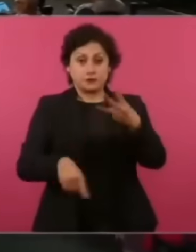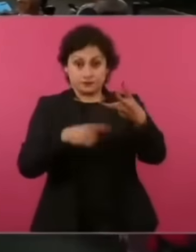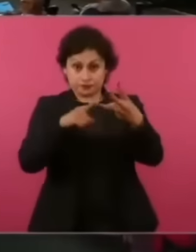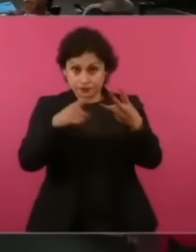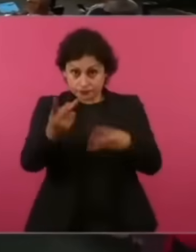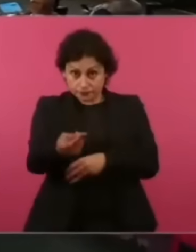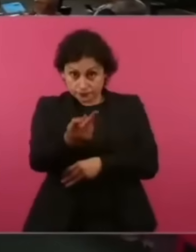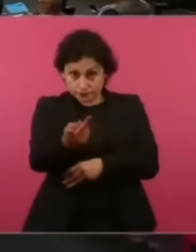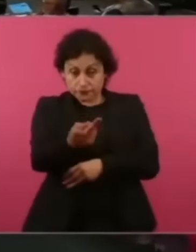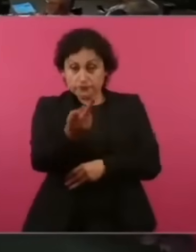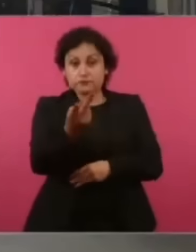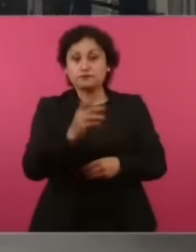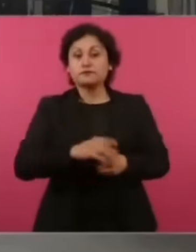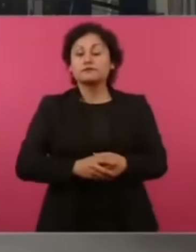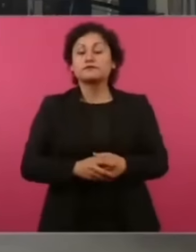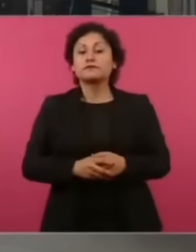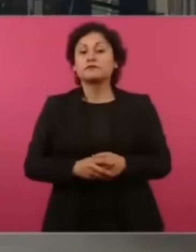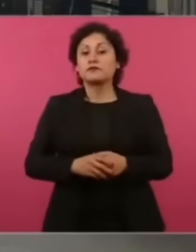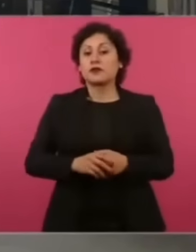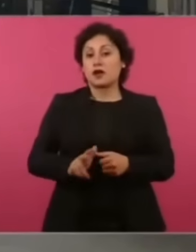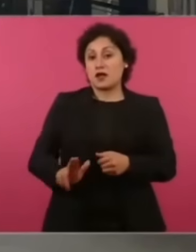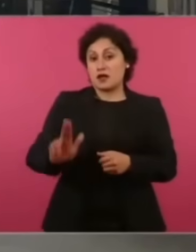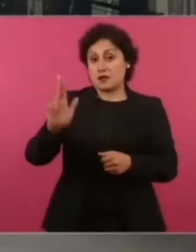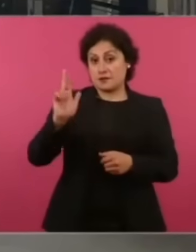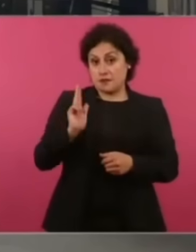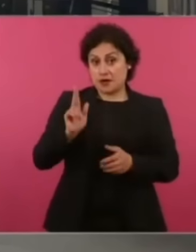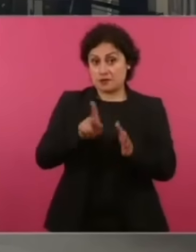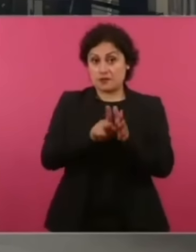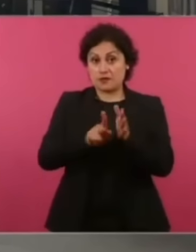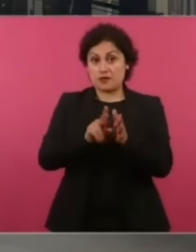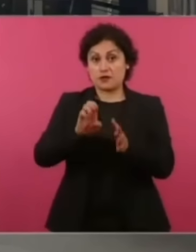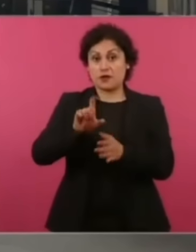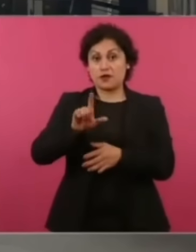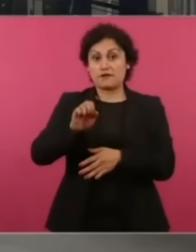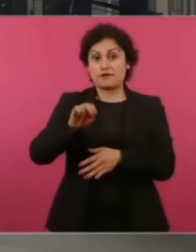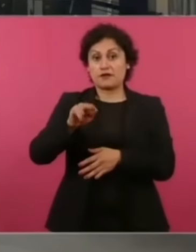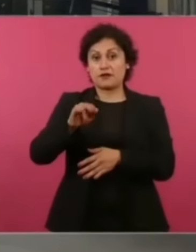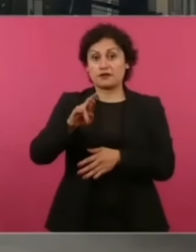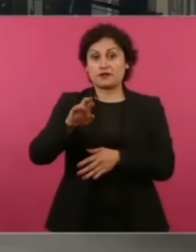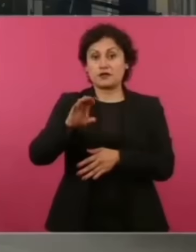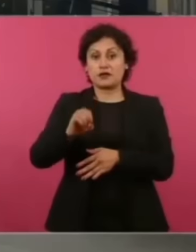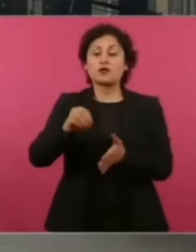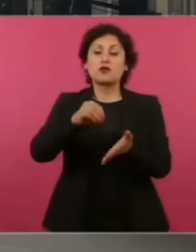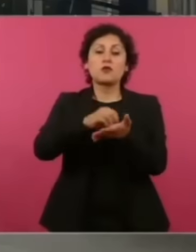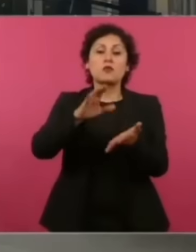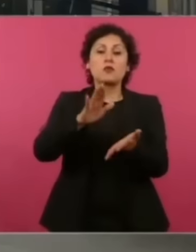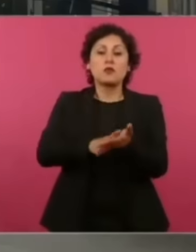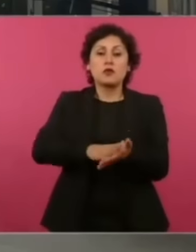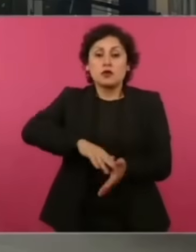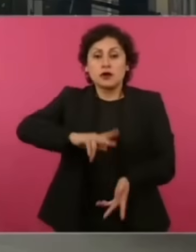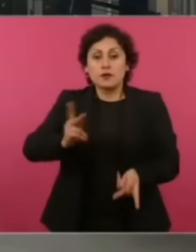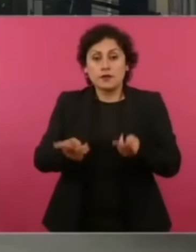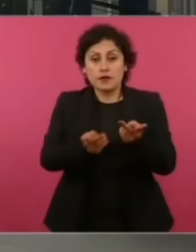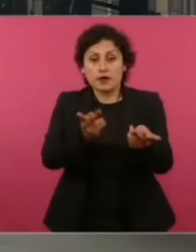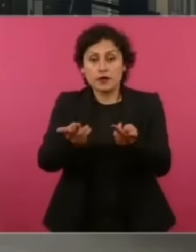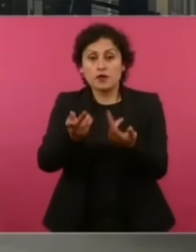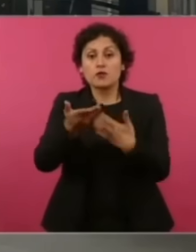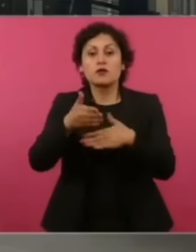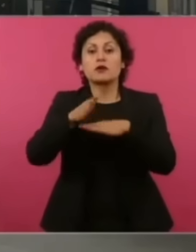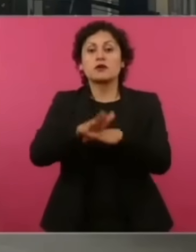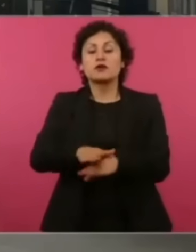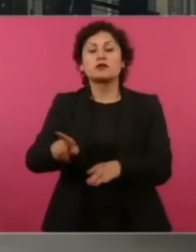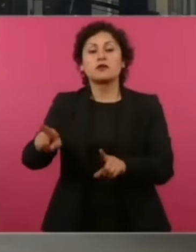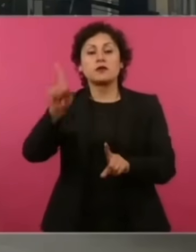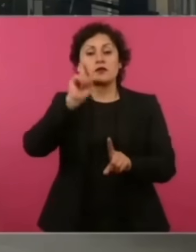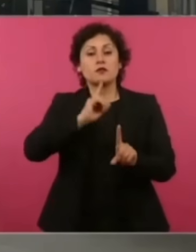Tercera pregunta. El martes publicamos en El Financiero una encuesta en la que se presenta un avance de la senadora